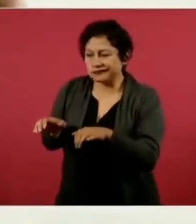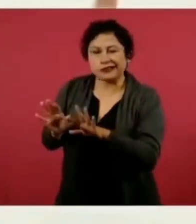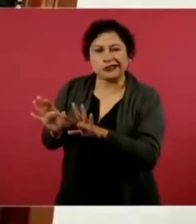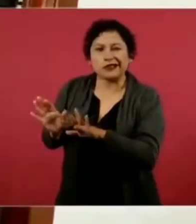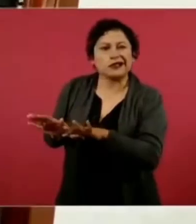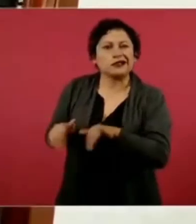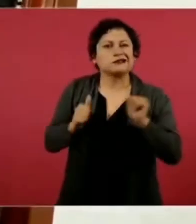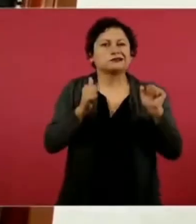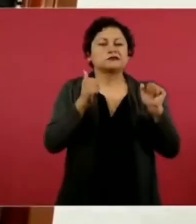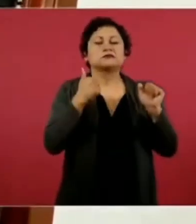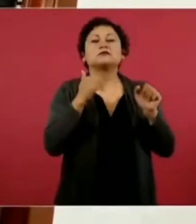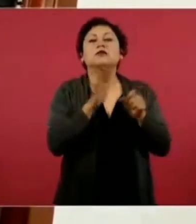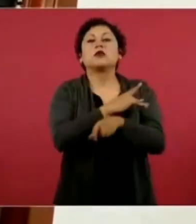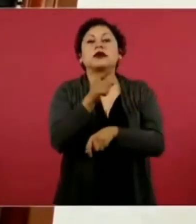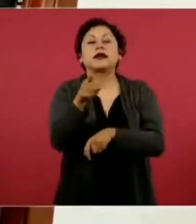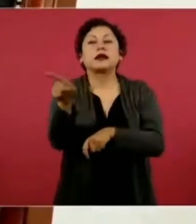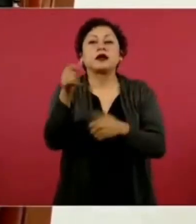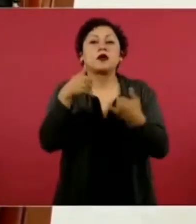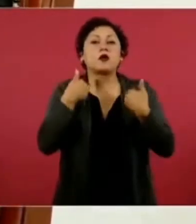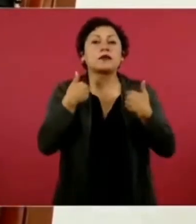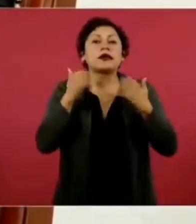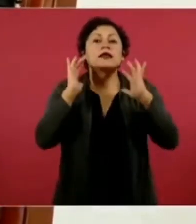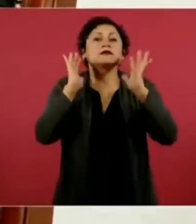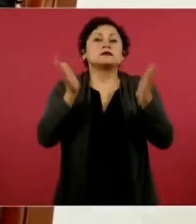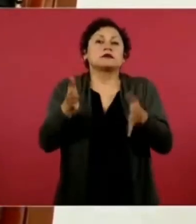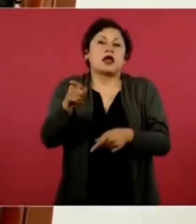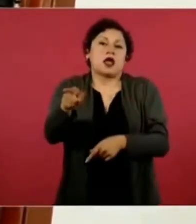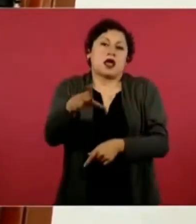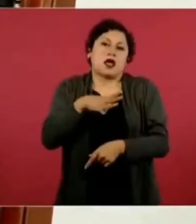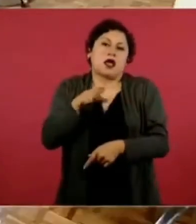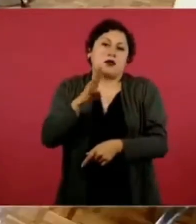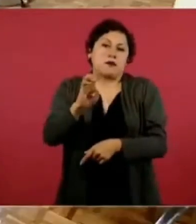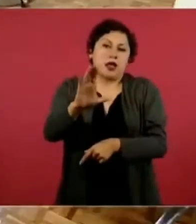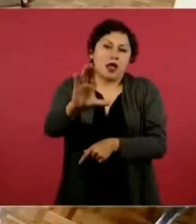tiene becas, ya qué bueno